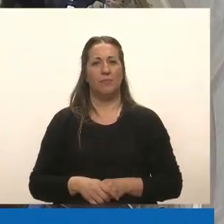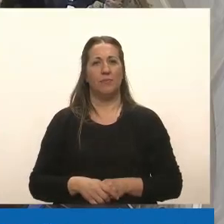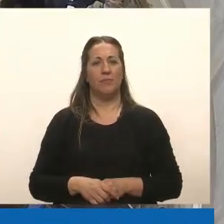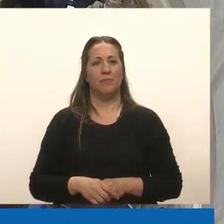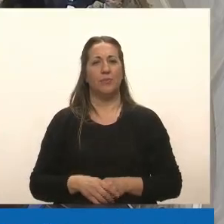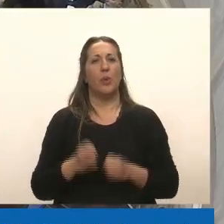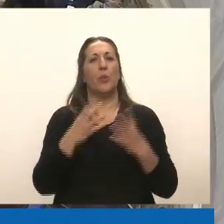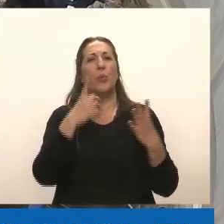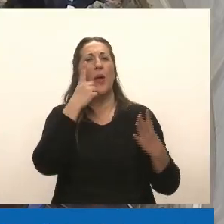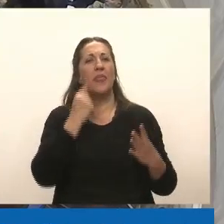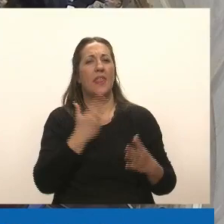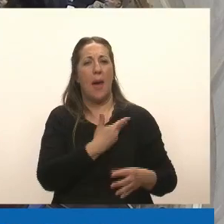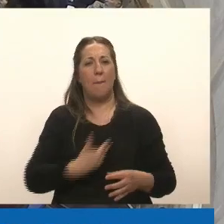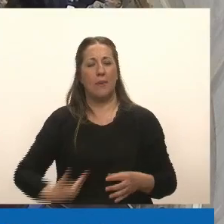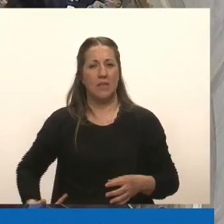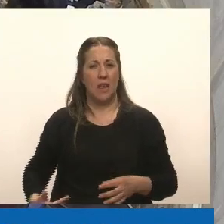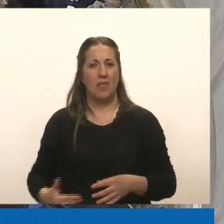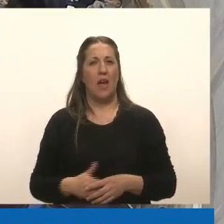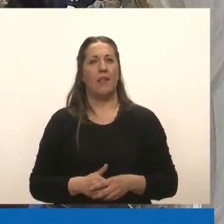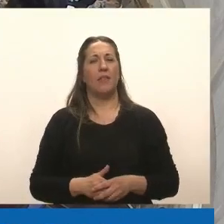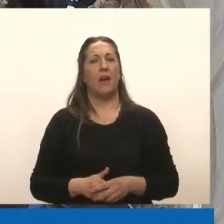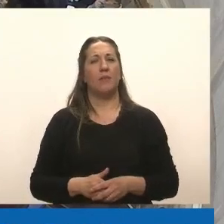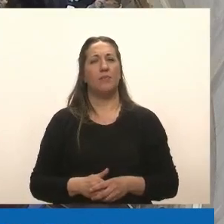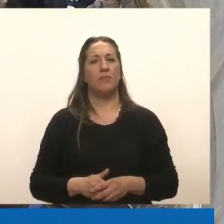Buen día, señora presidenta. Muchas gracias.